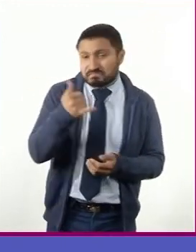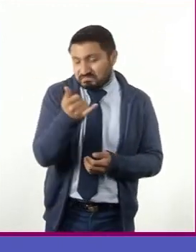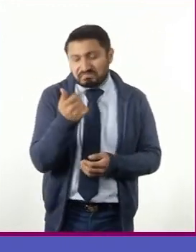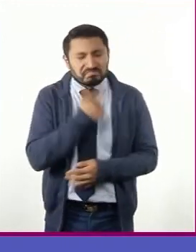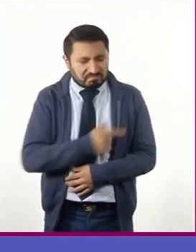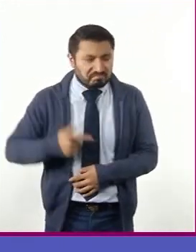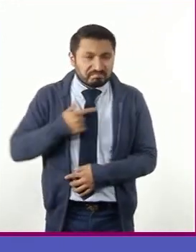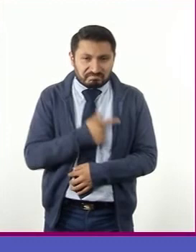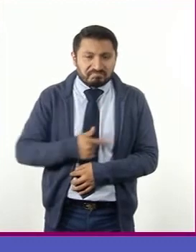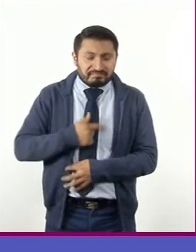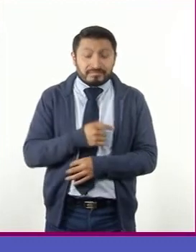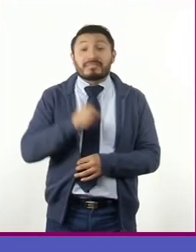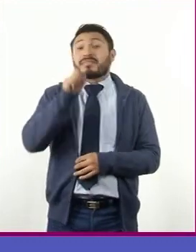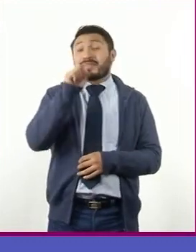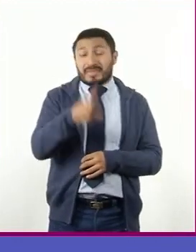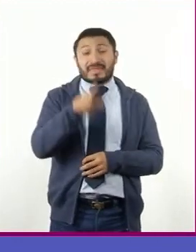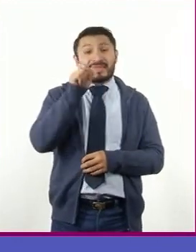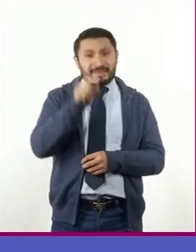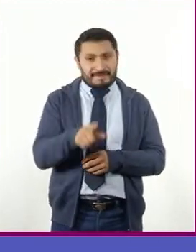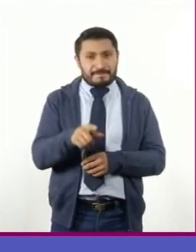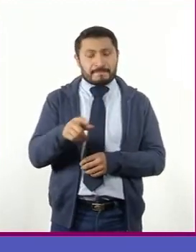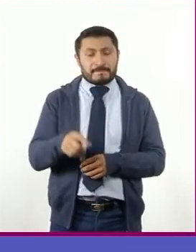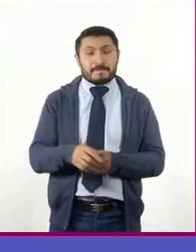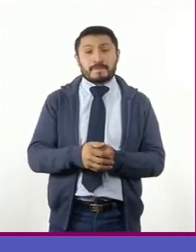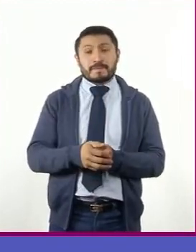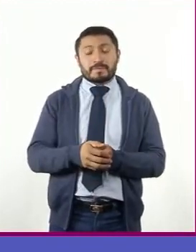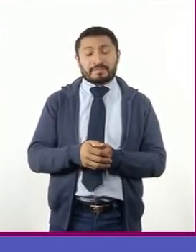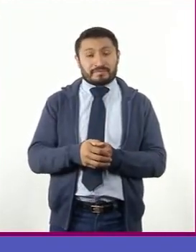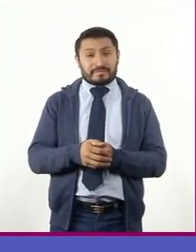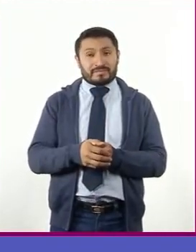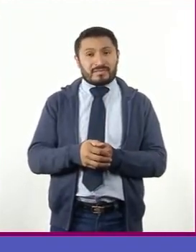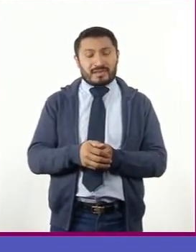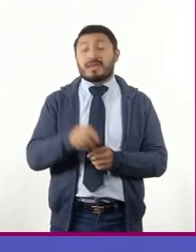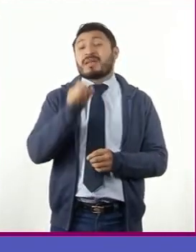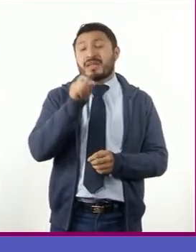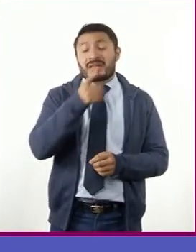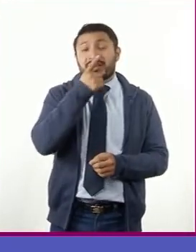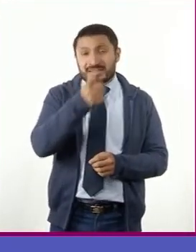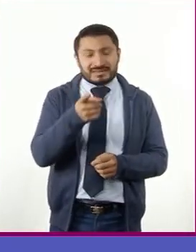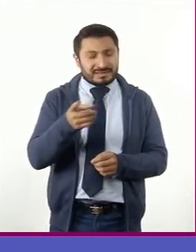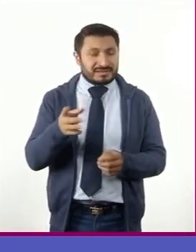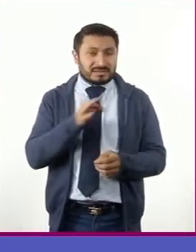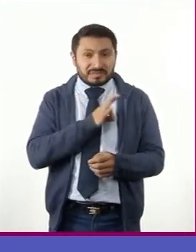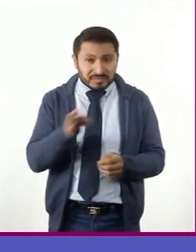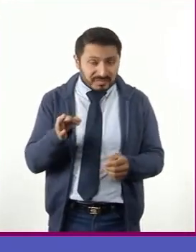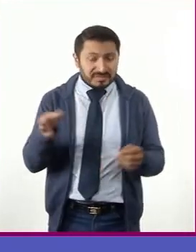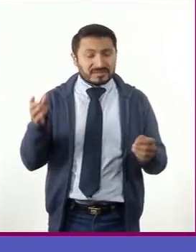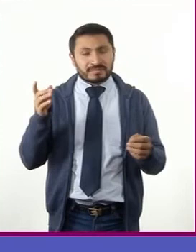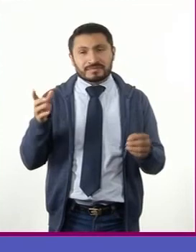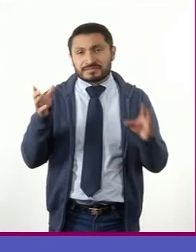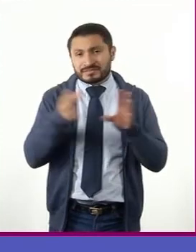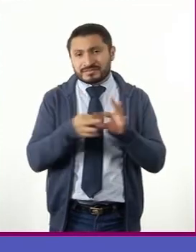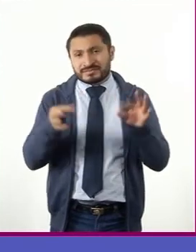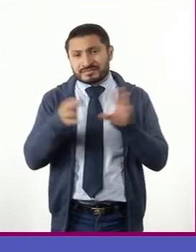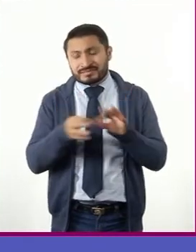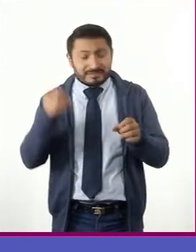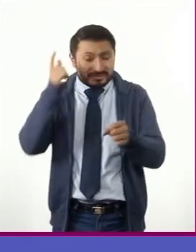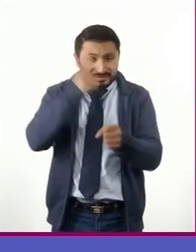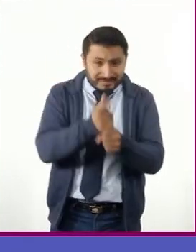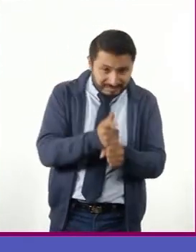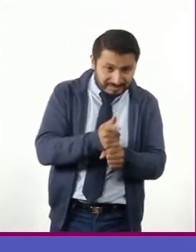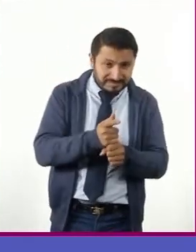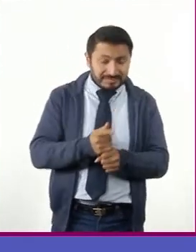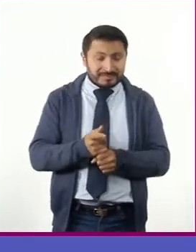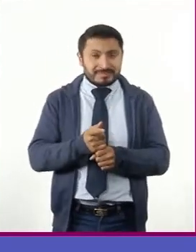disfrute. También, por otro lado, te podemos mencionar que se pueden encontrar descripciones vinculadas con